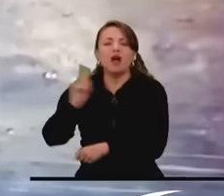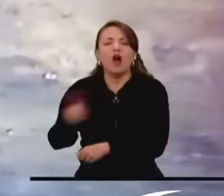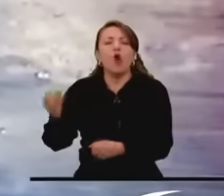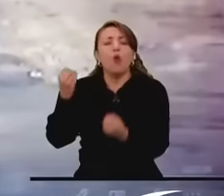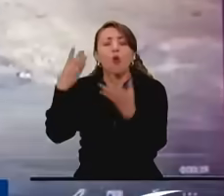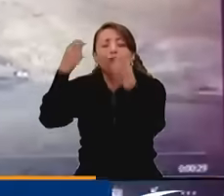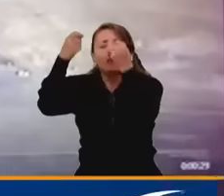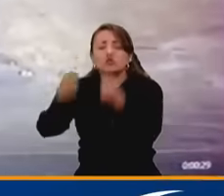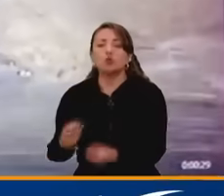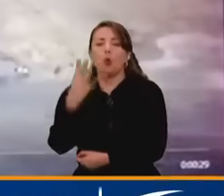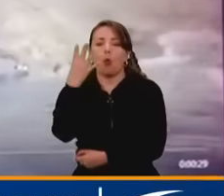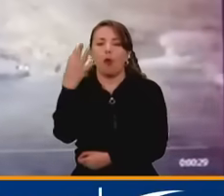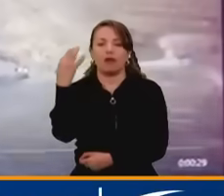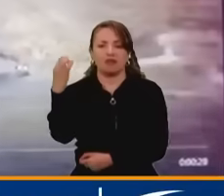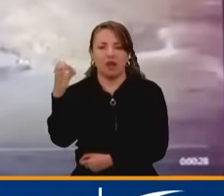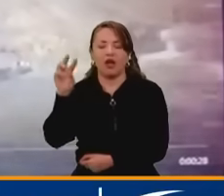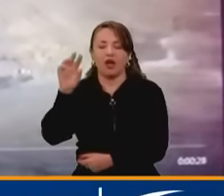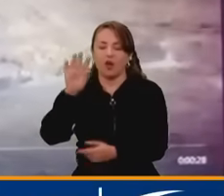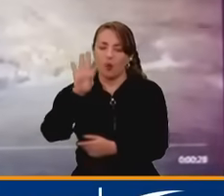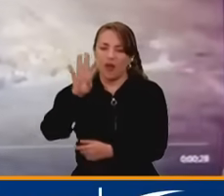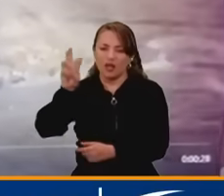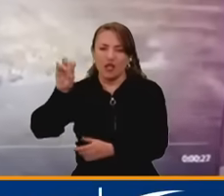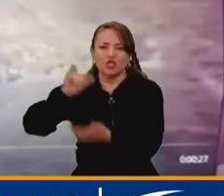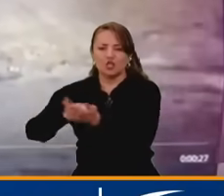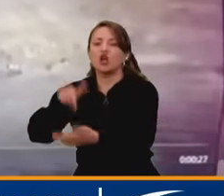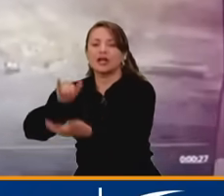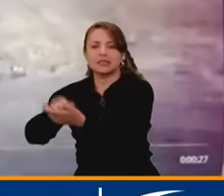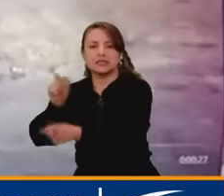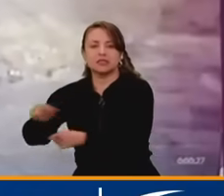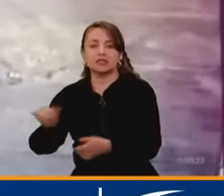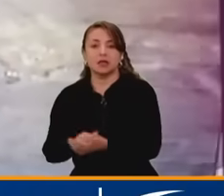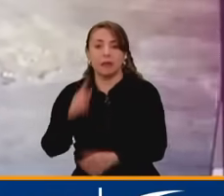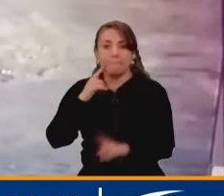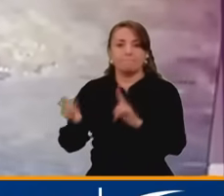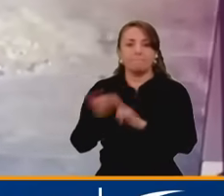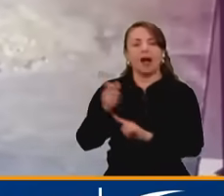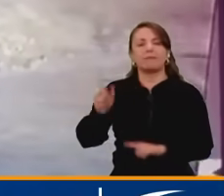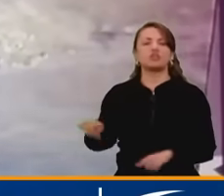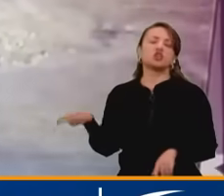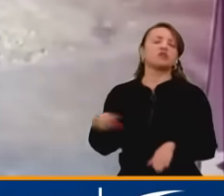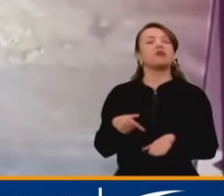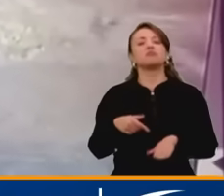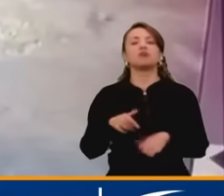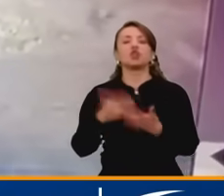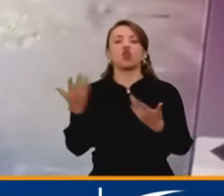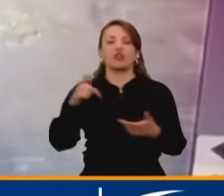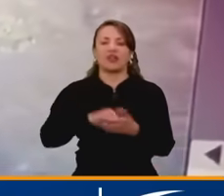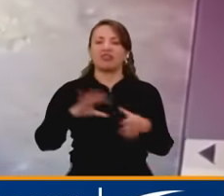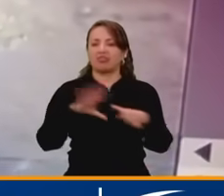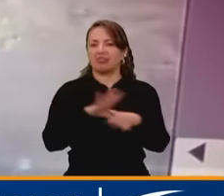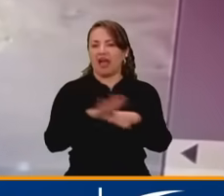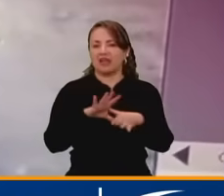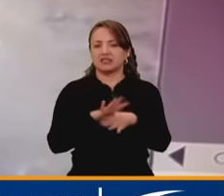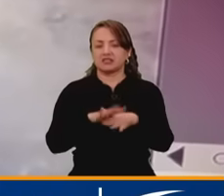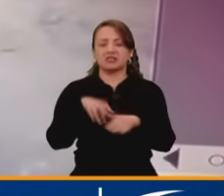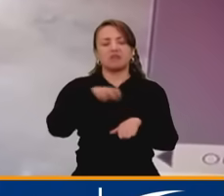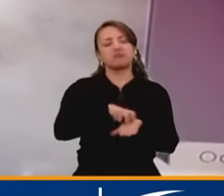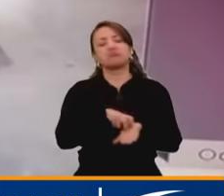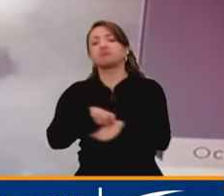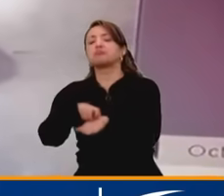atracos la víctima de este nuevo caso de paseo millonario fue sorprendida por los delincuentes cuando viajaba en un taxi en una calle de